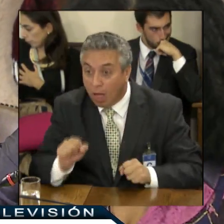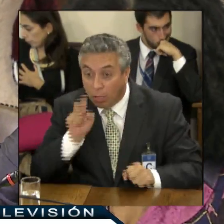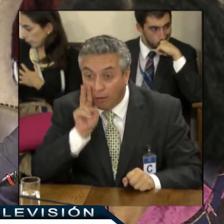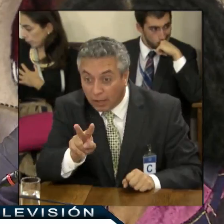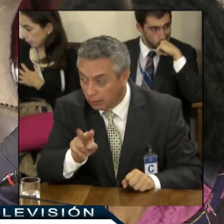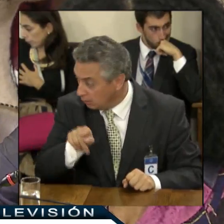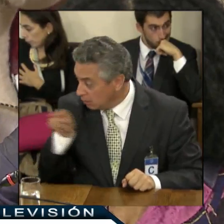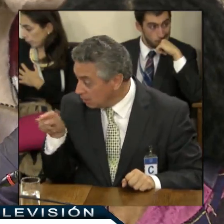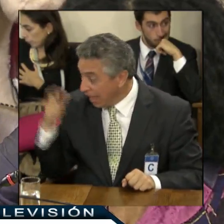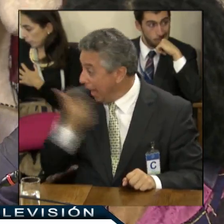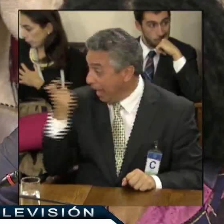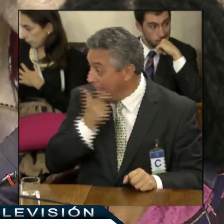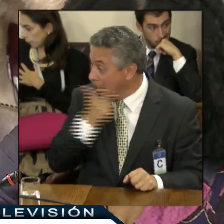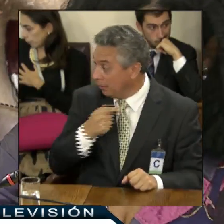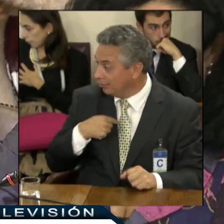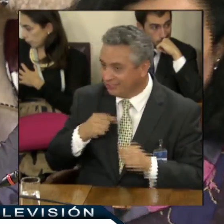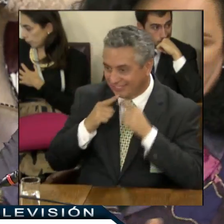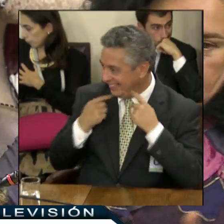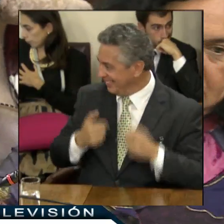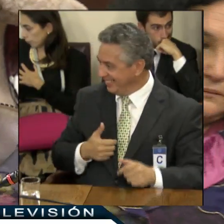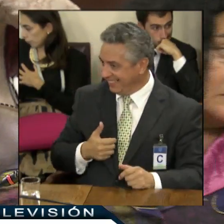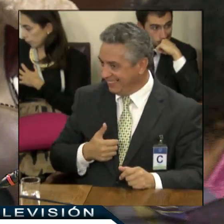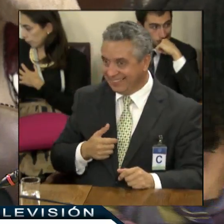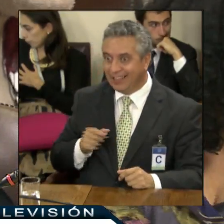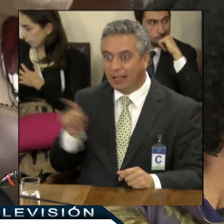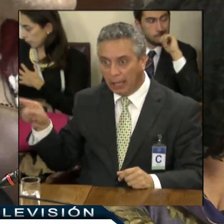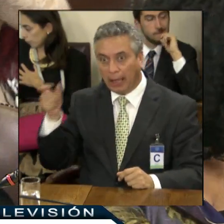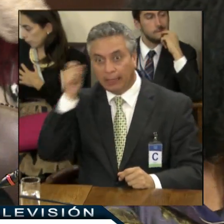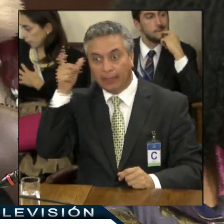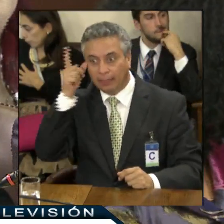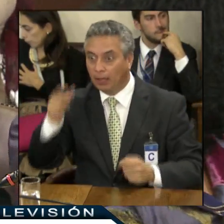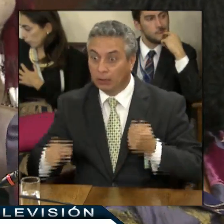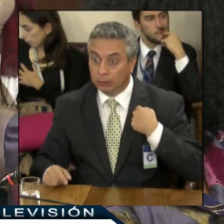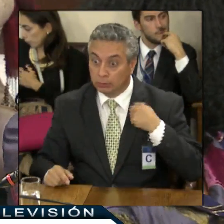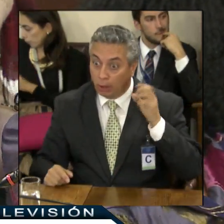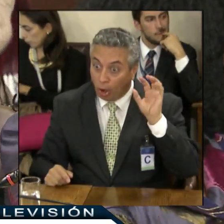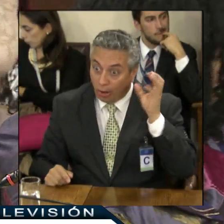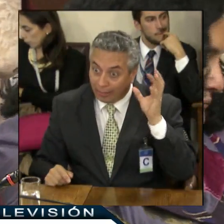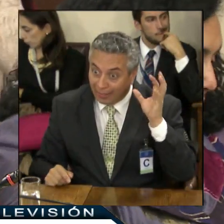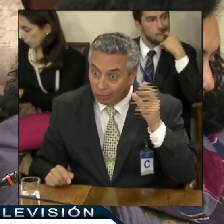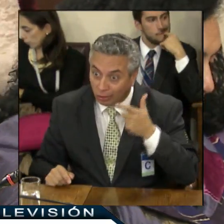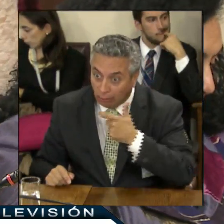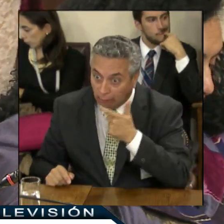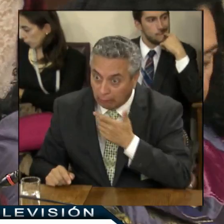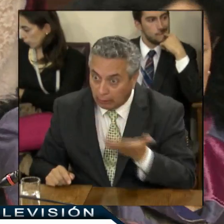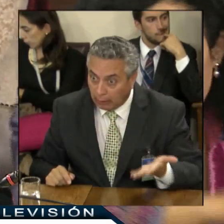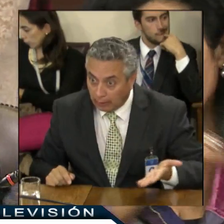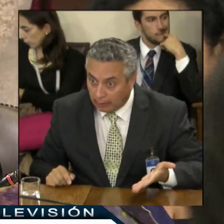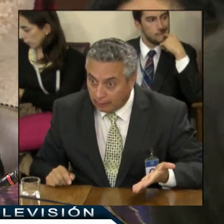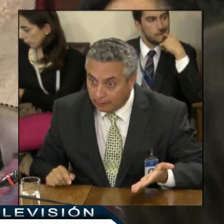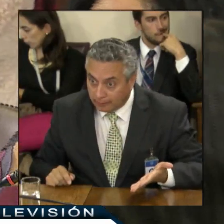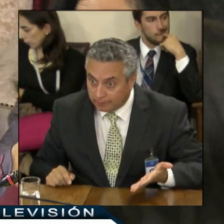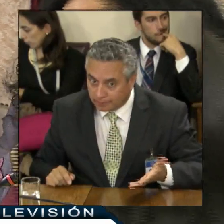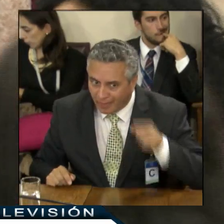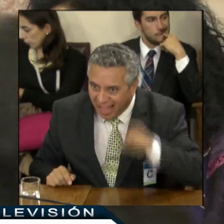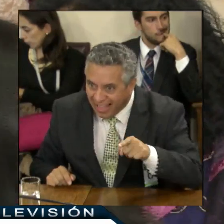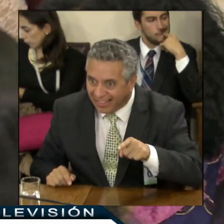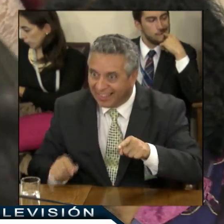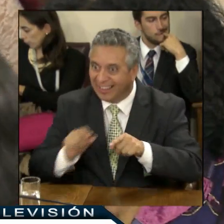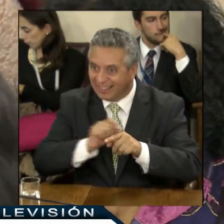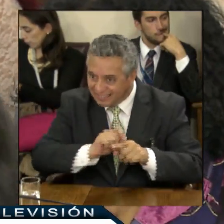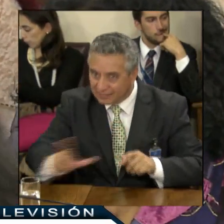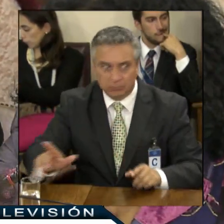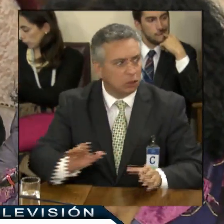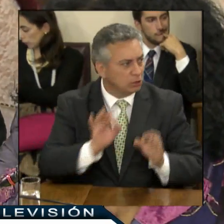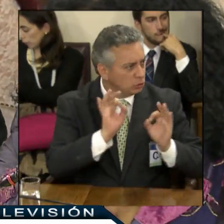ríe ella y nos reímos juntas Igualmente pero eh No puedo entender aquello y allí nace esto seguramente